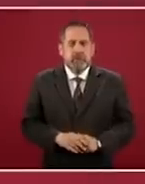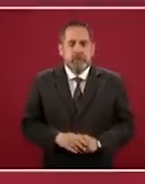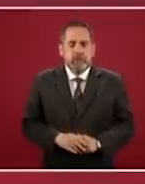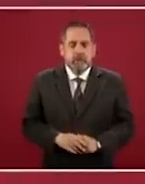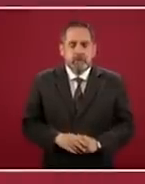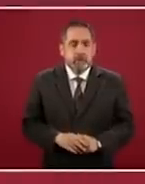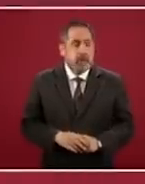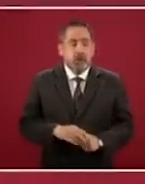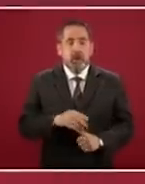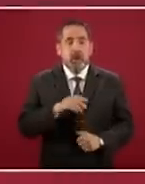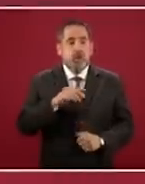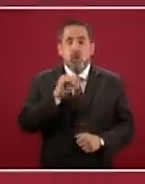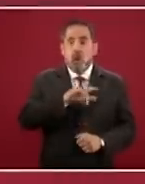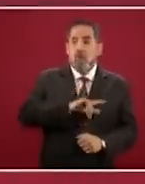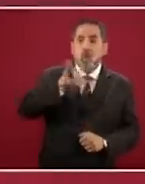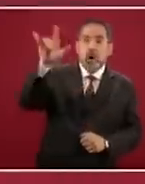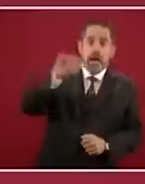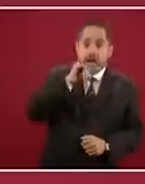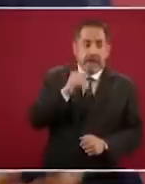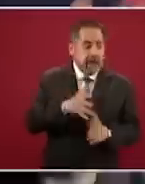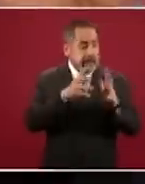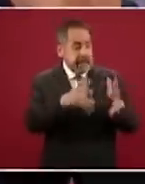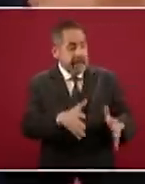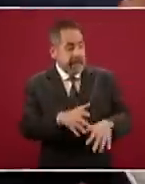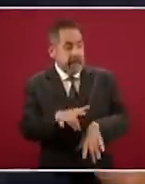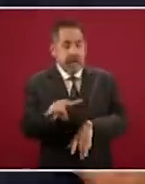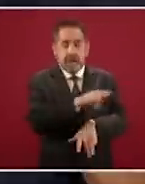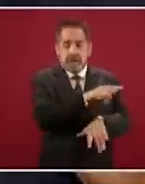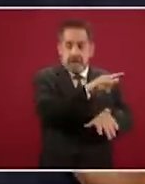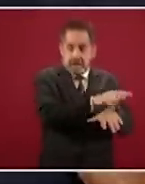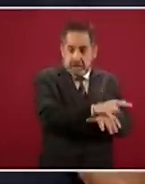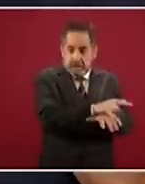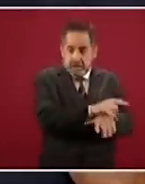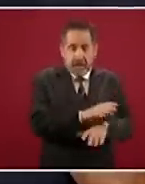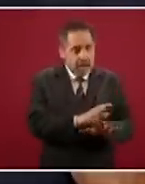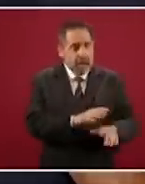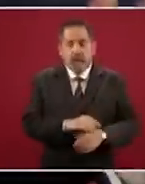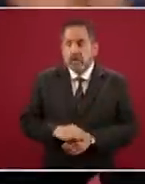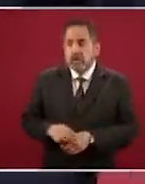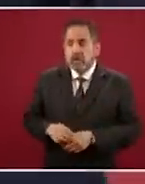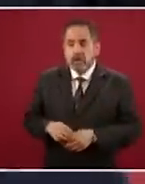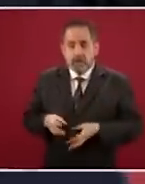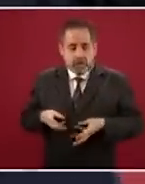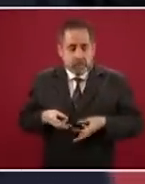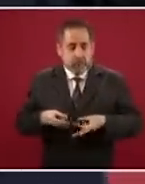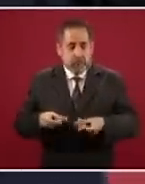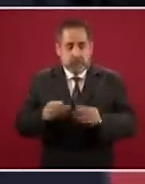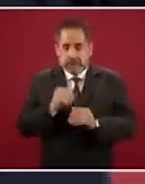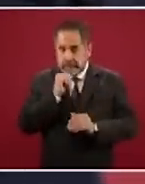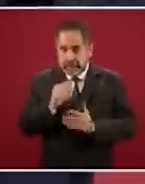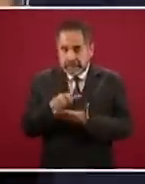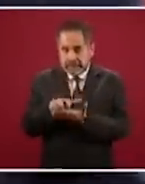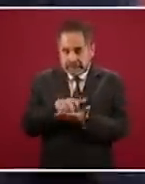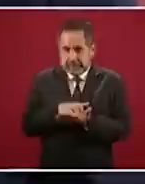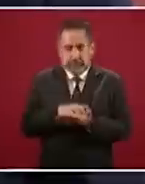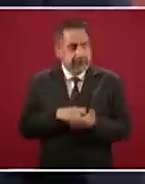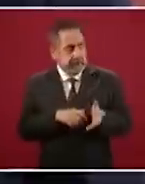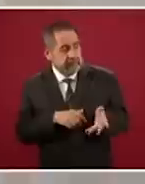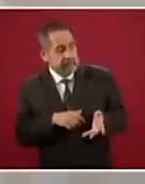sin volarlo y con austeridad, es decir, sin